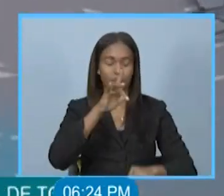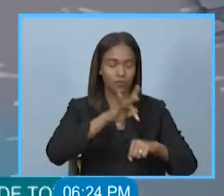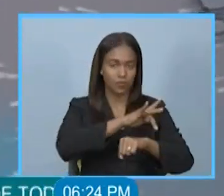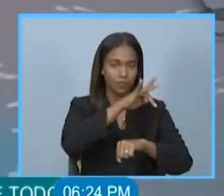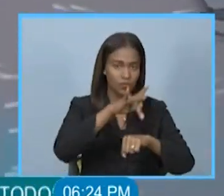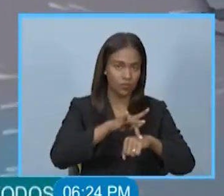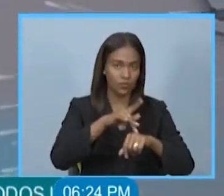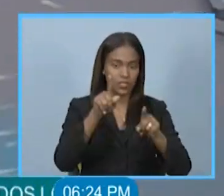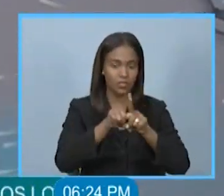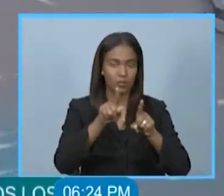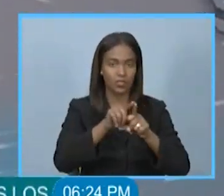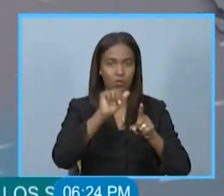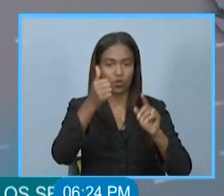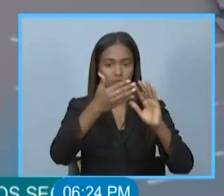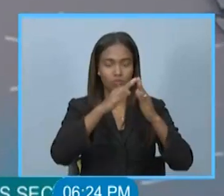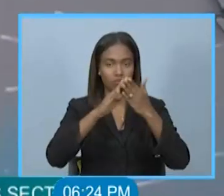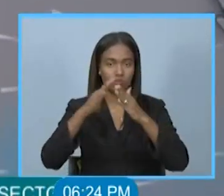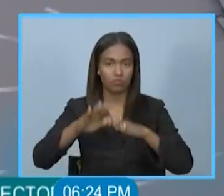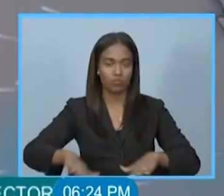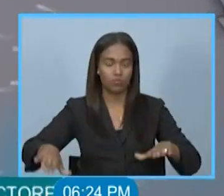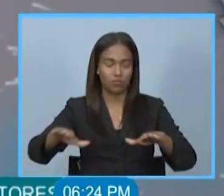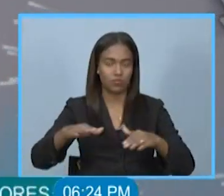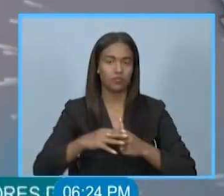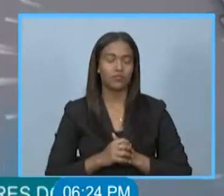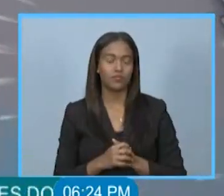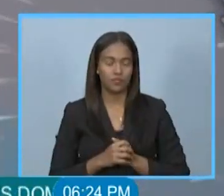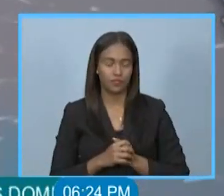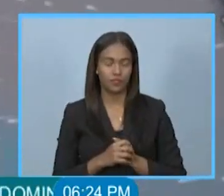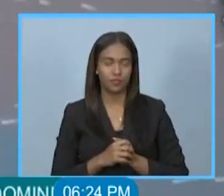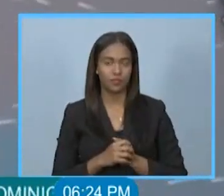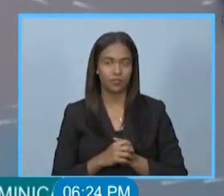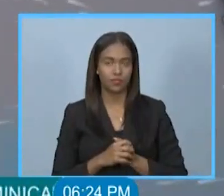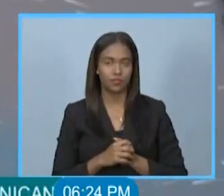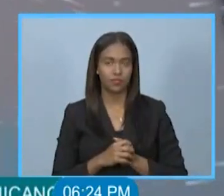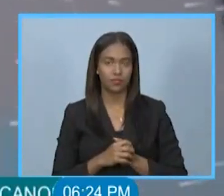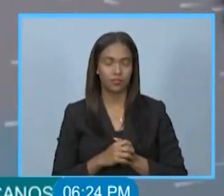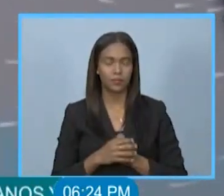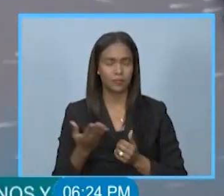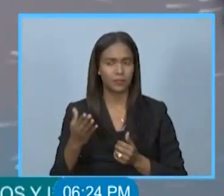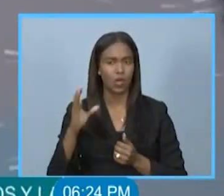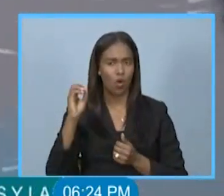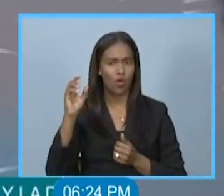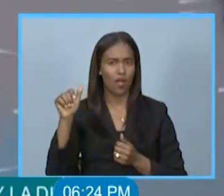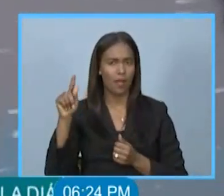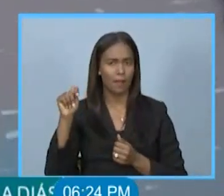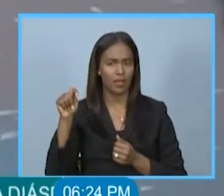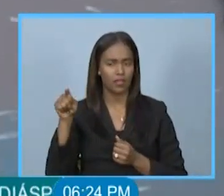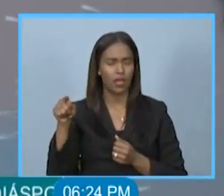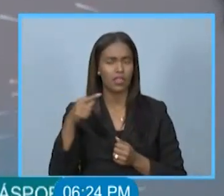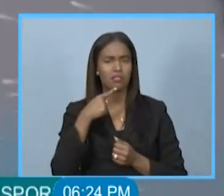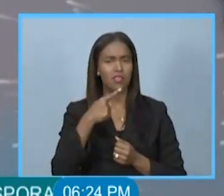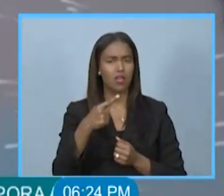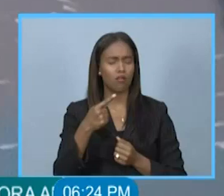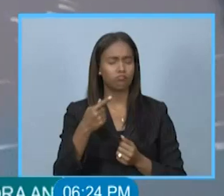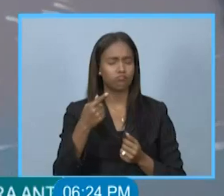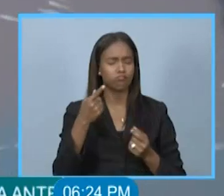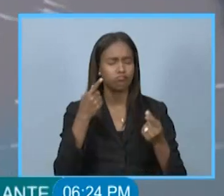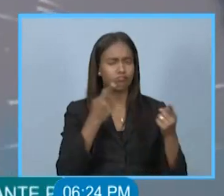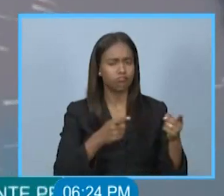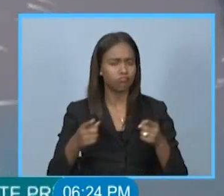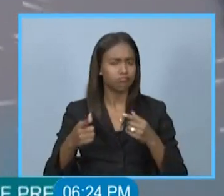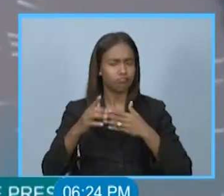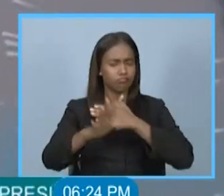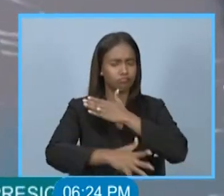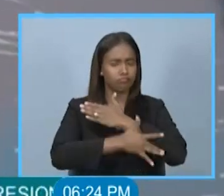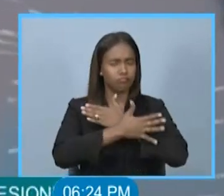colina central y algunos sectores de la zona fronteriza Heriberto Según onamed como estará las